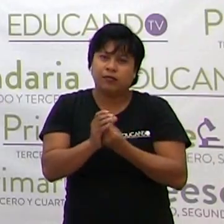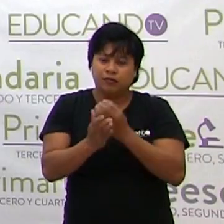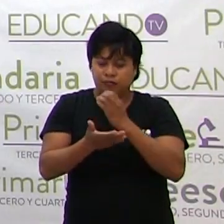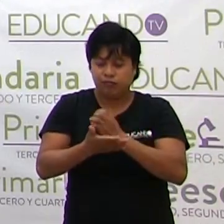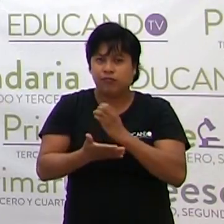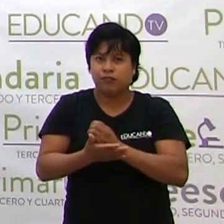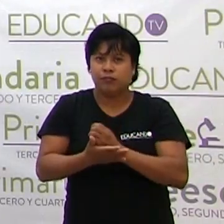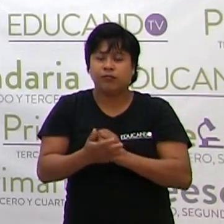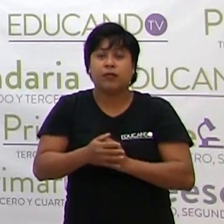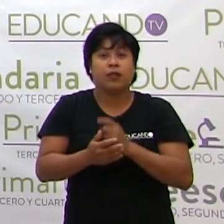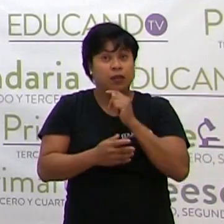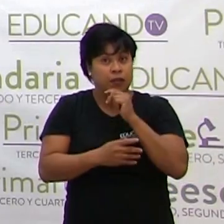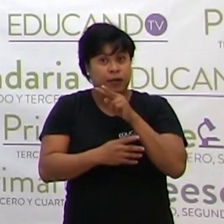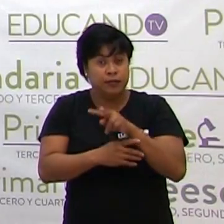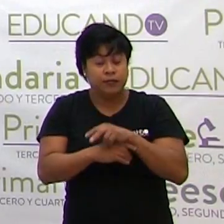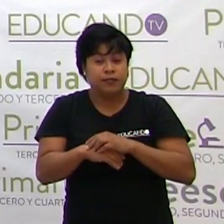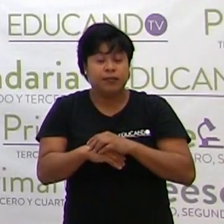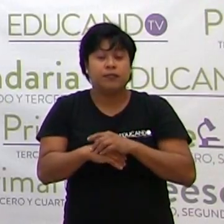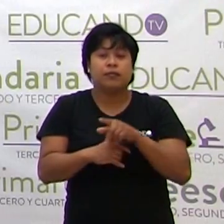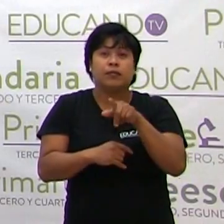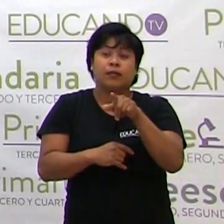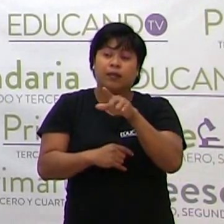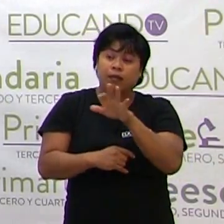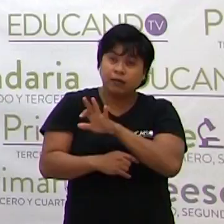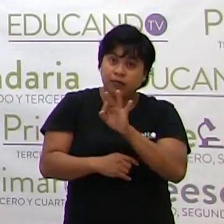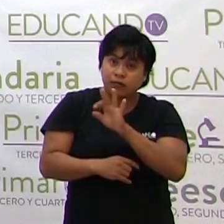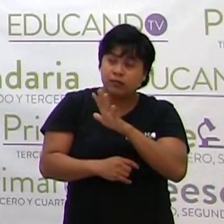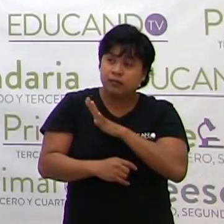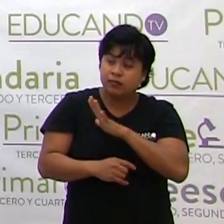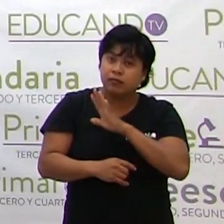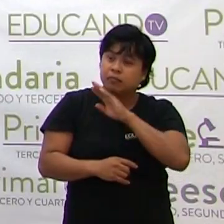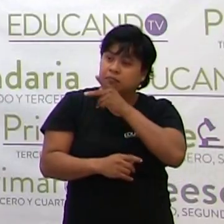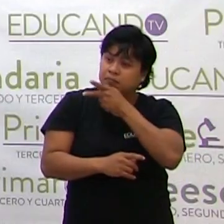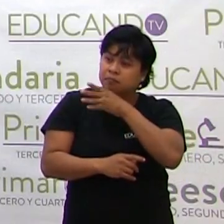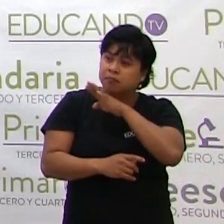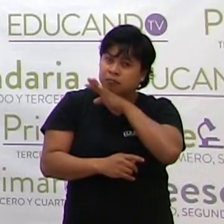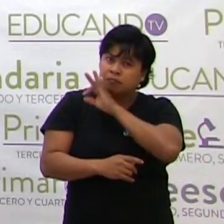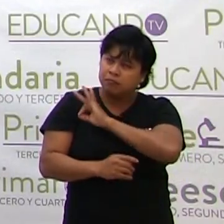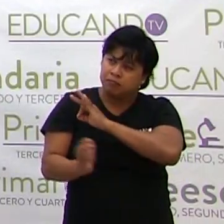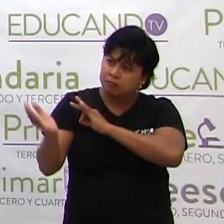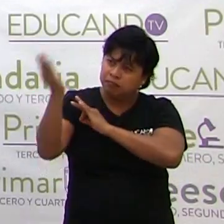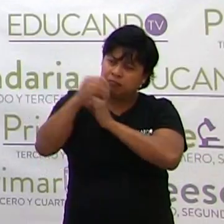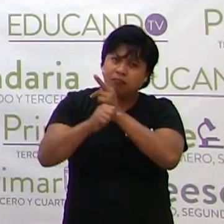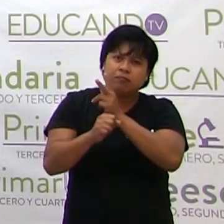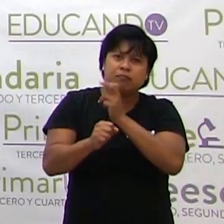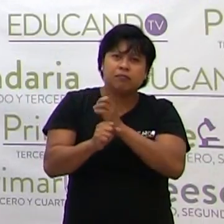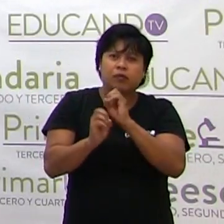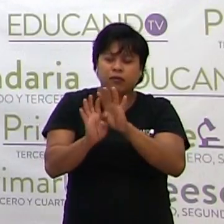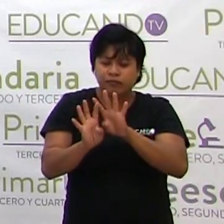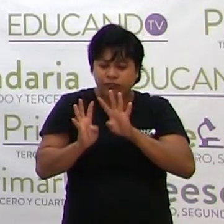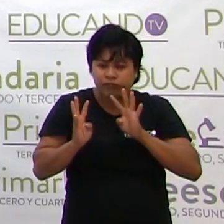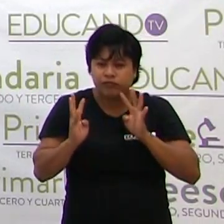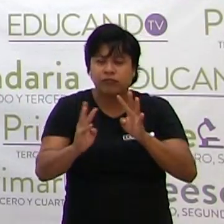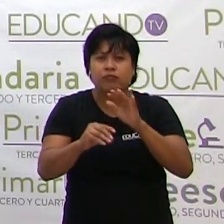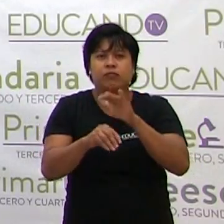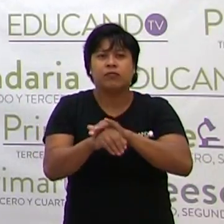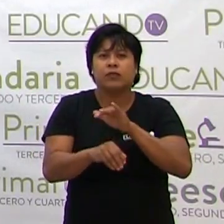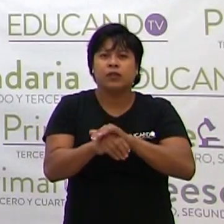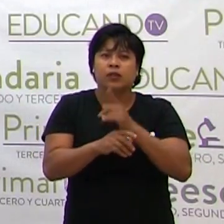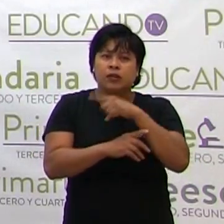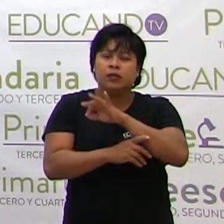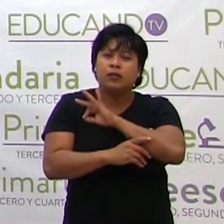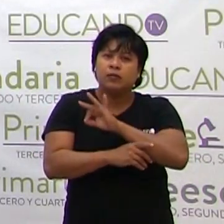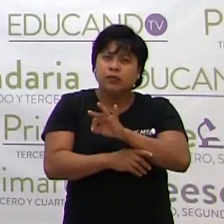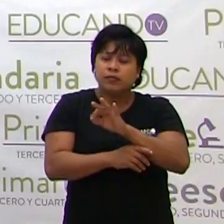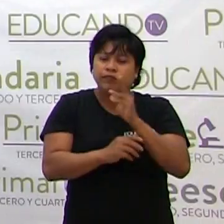libreta. También, si estás cerca papá o mamá, puedes invitarlos o reunirte con tus amigos para que